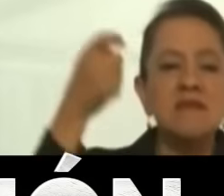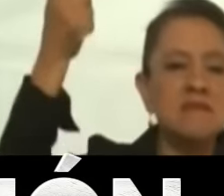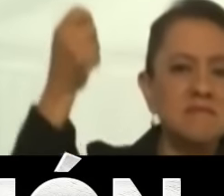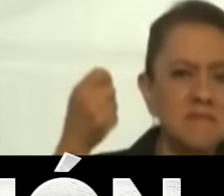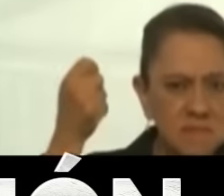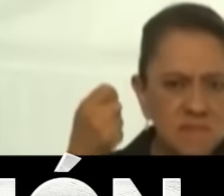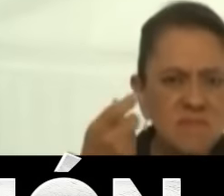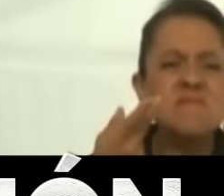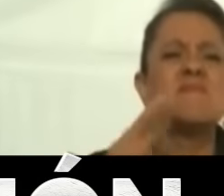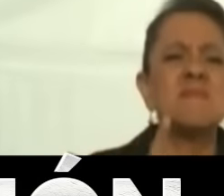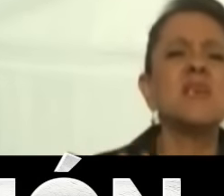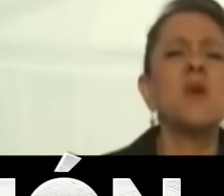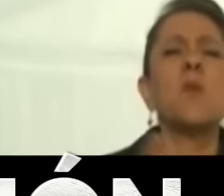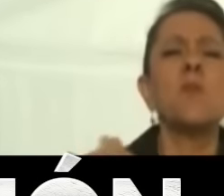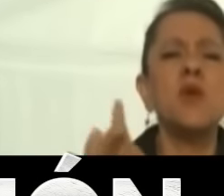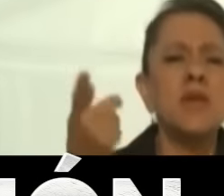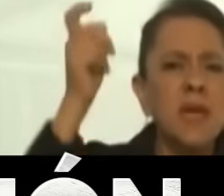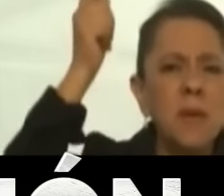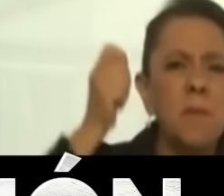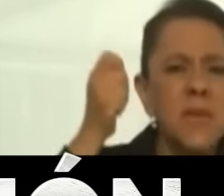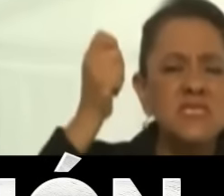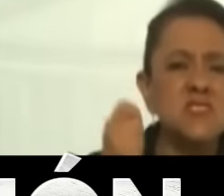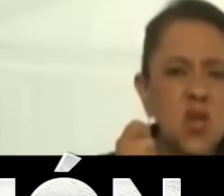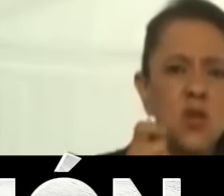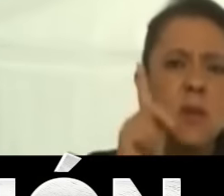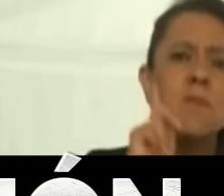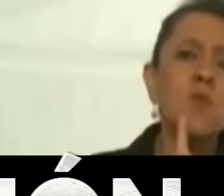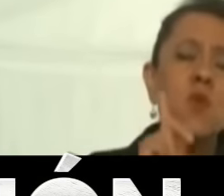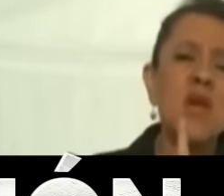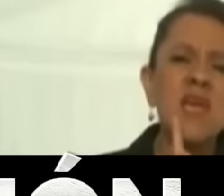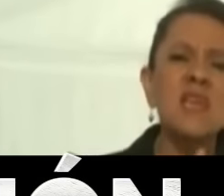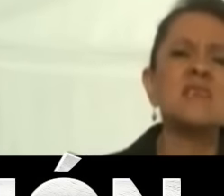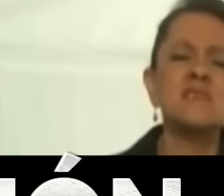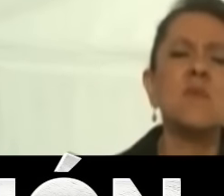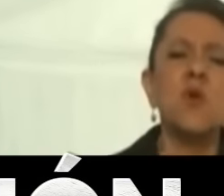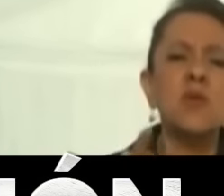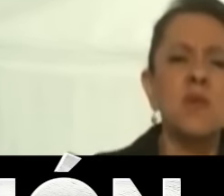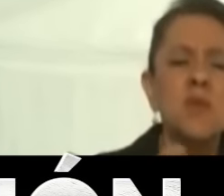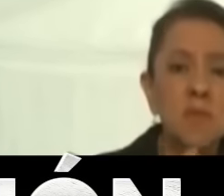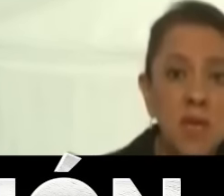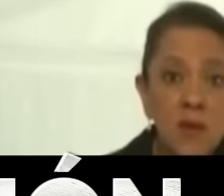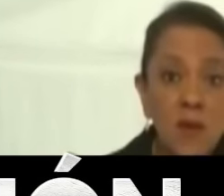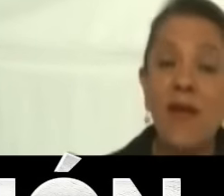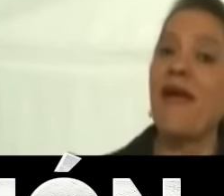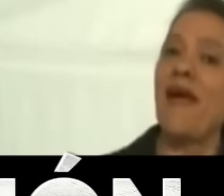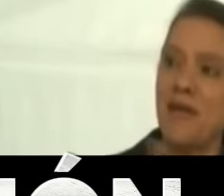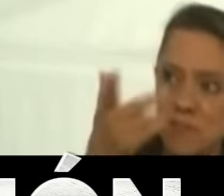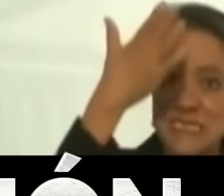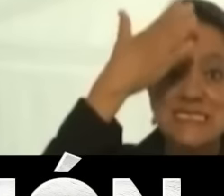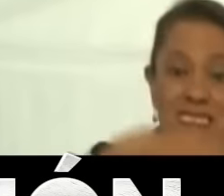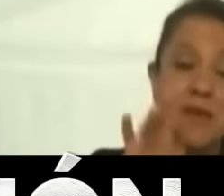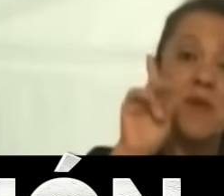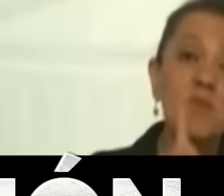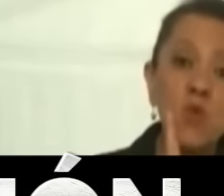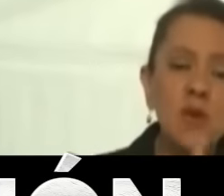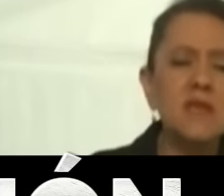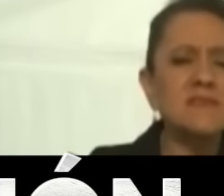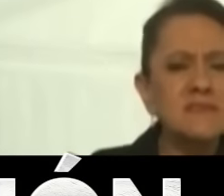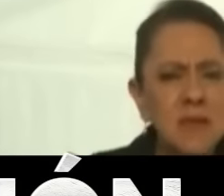mujeres? Porque las mujeres trabajamos mucho, en la casa, en la oficina, en el